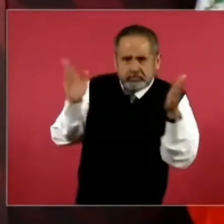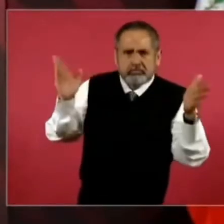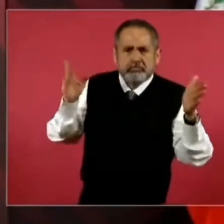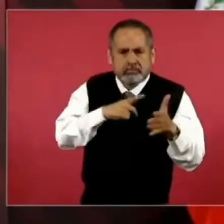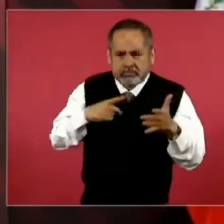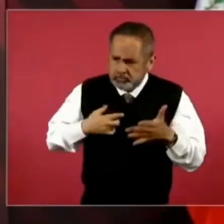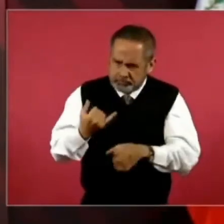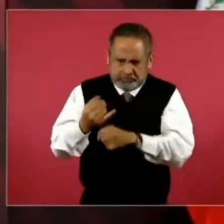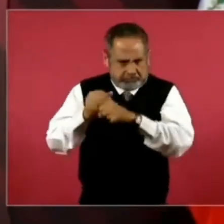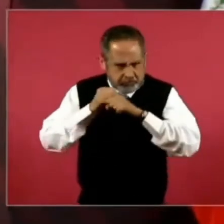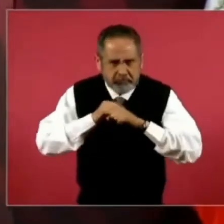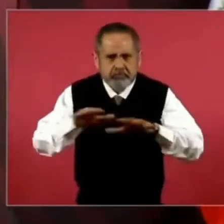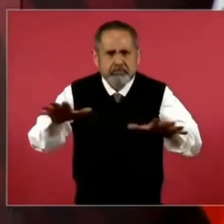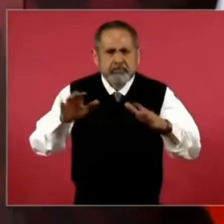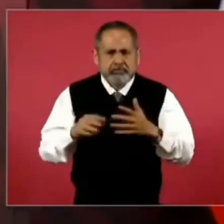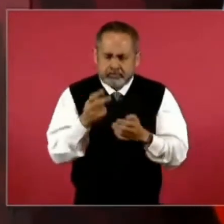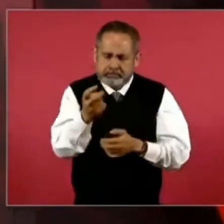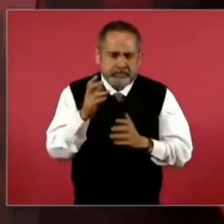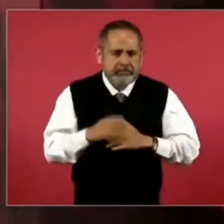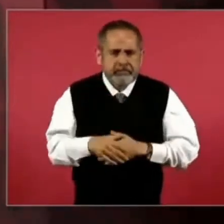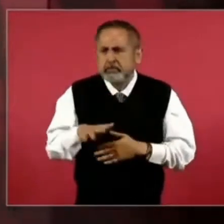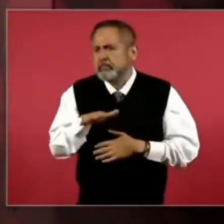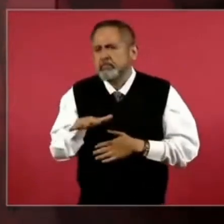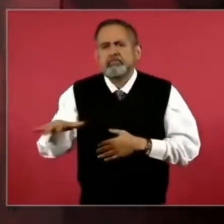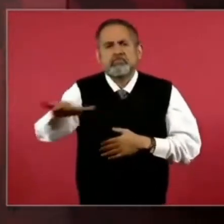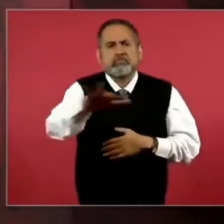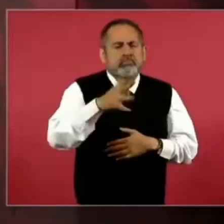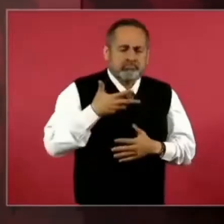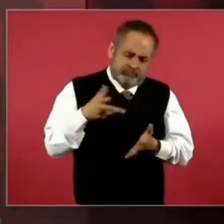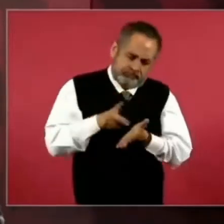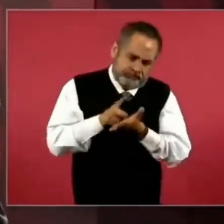No, el pueblo tiene el derecho